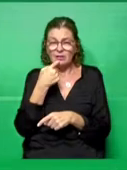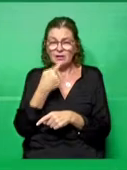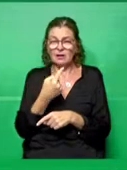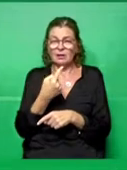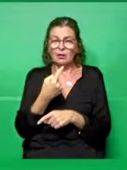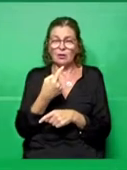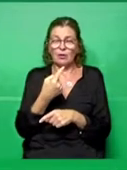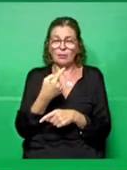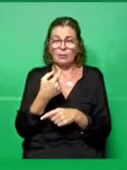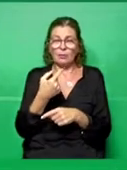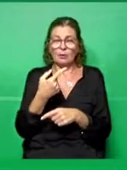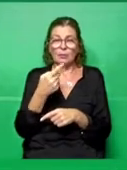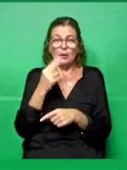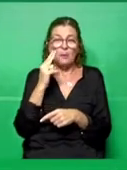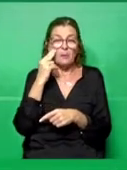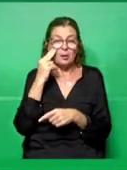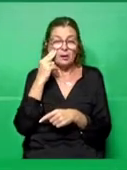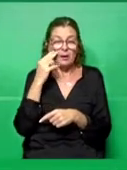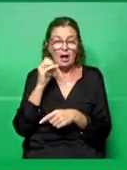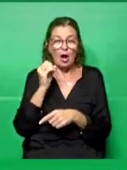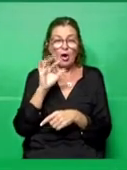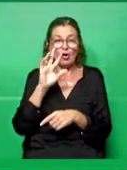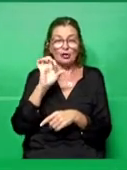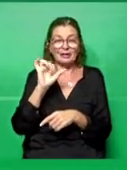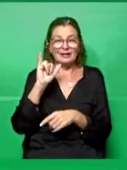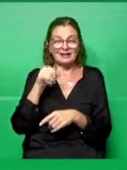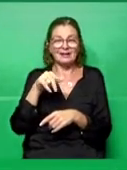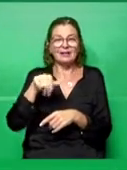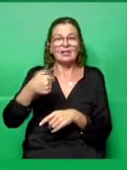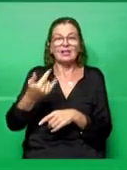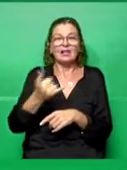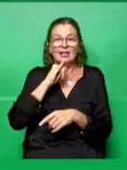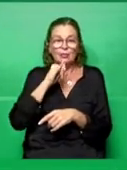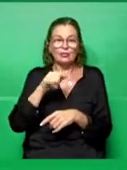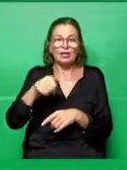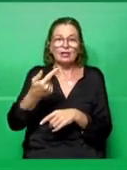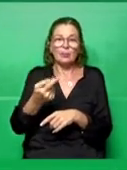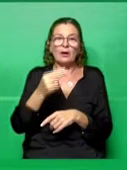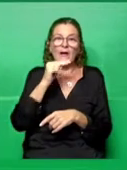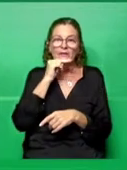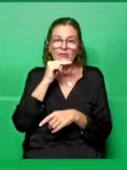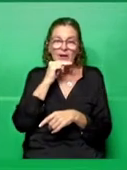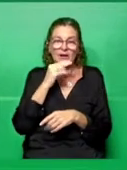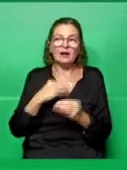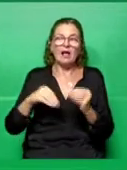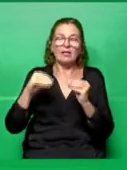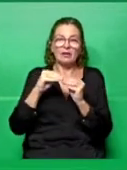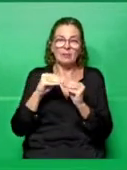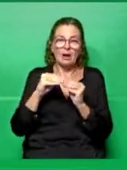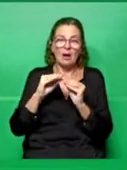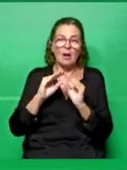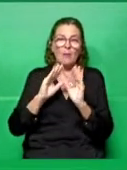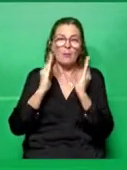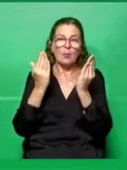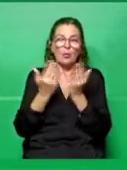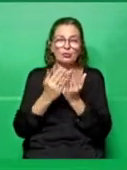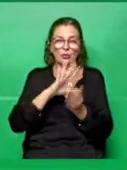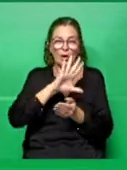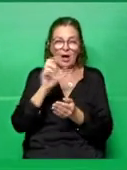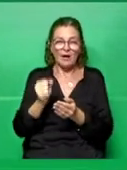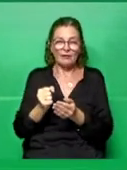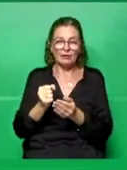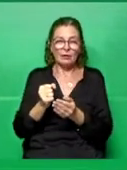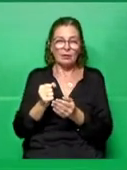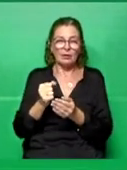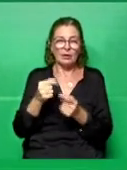presunta agresión de Orsi. Su denuncia fue posterior a la presentada el viernes, además, por Mundo Afro, por delitos de odio